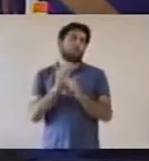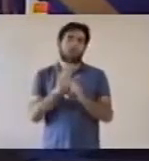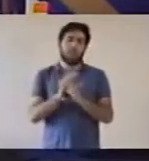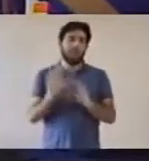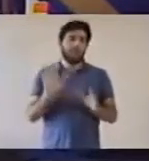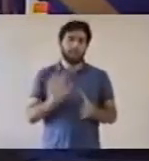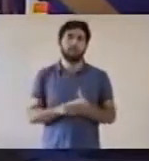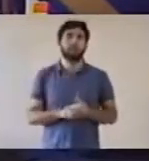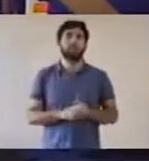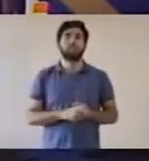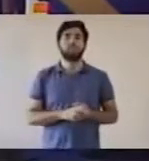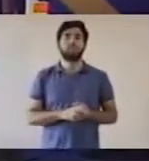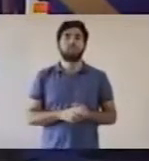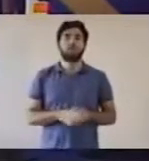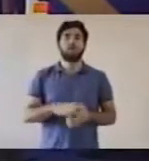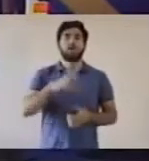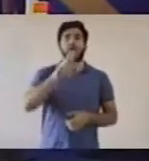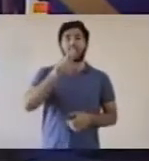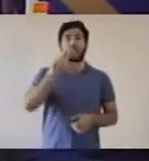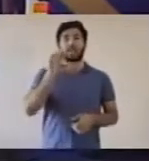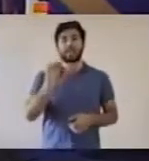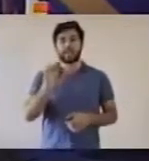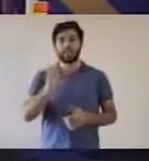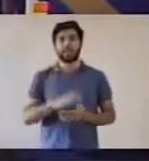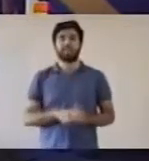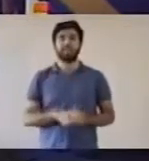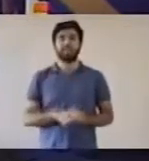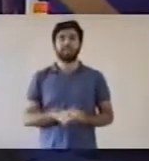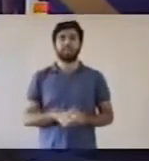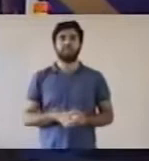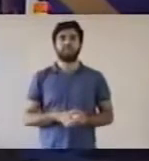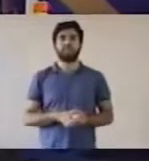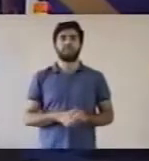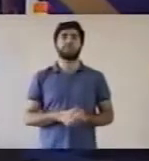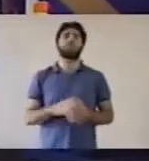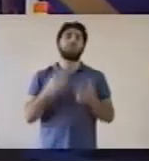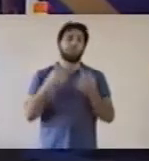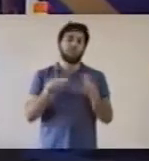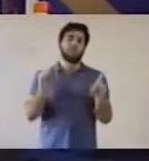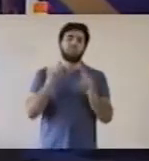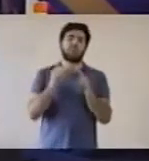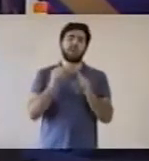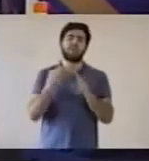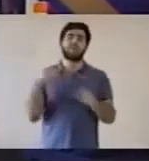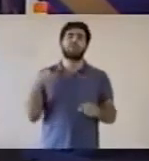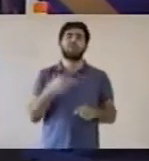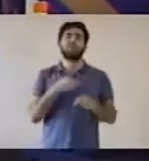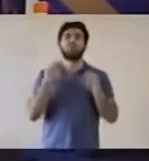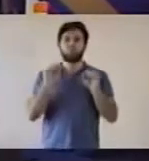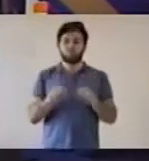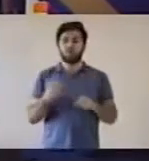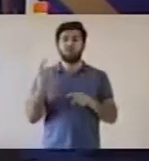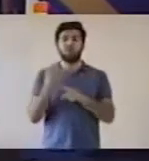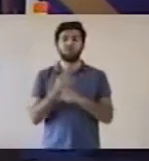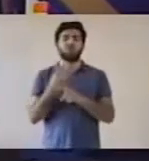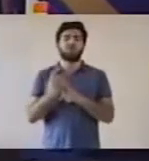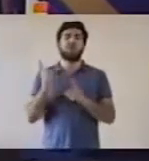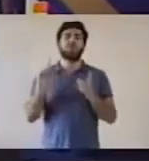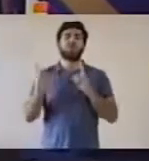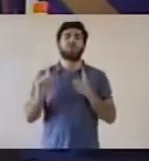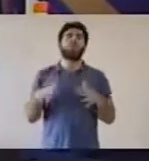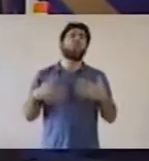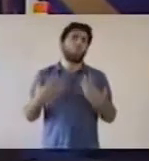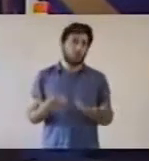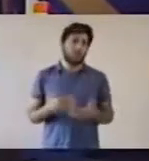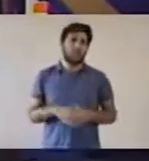por ejemplo, la partícula re. ¿Pero qué palabras podríamos utilizar con un